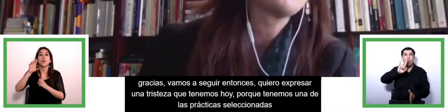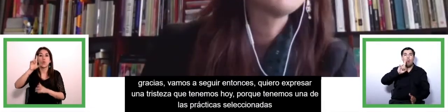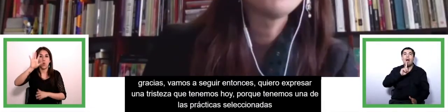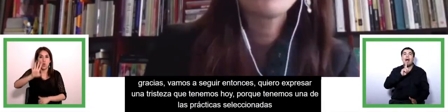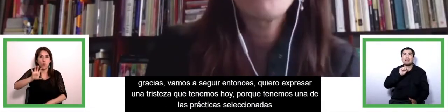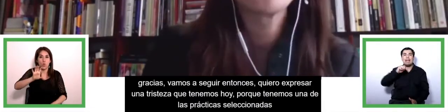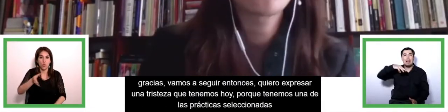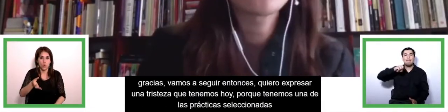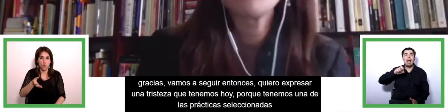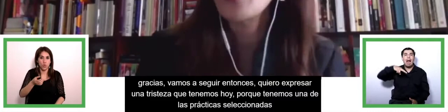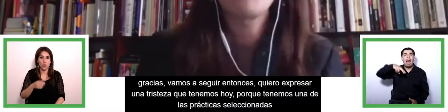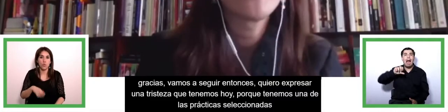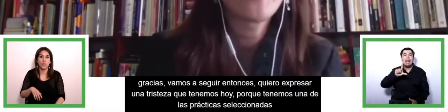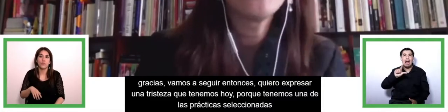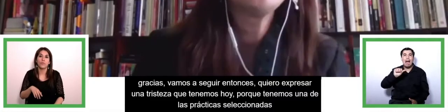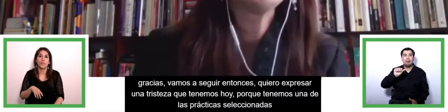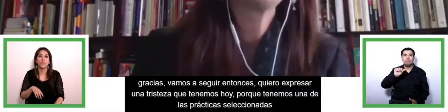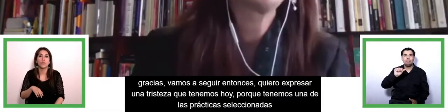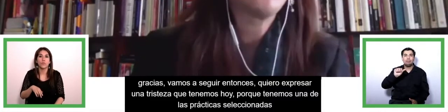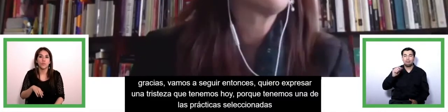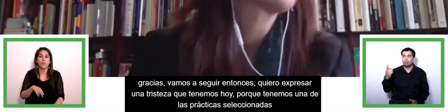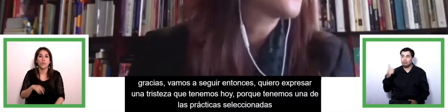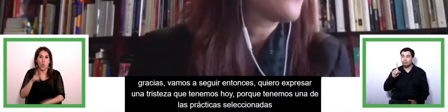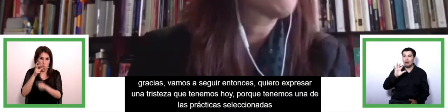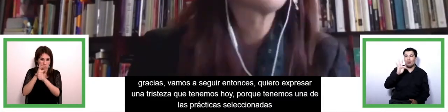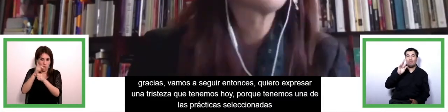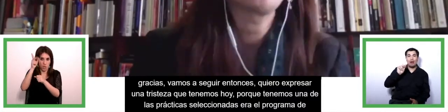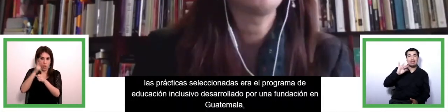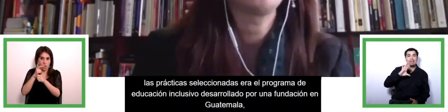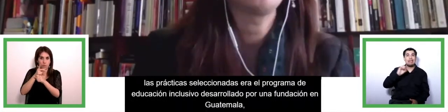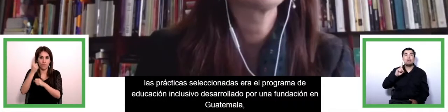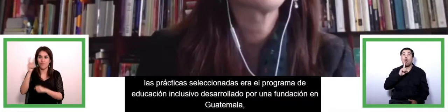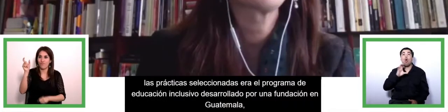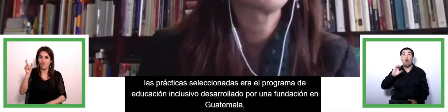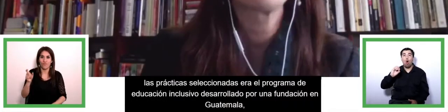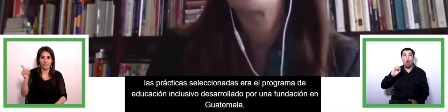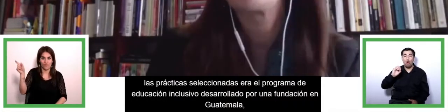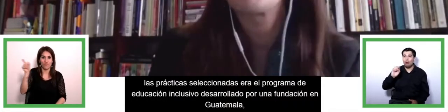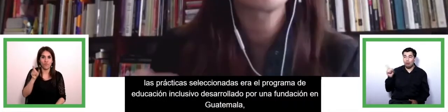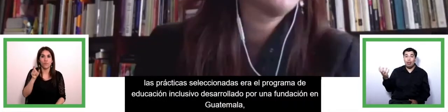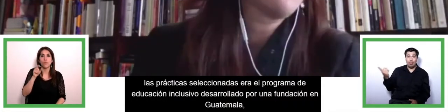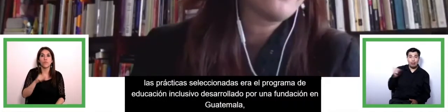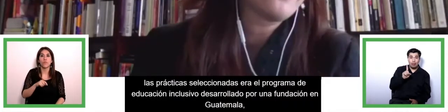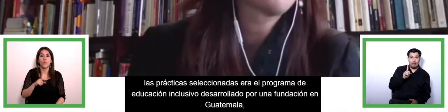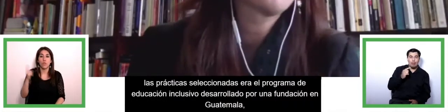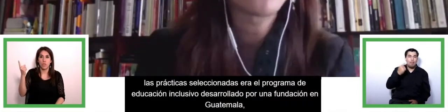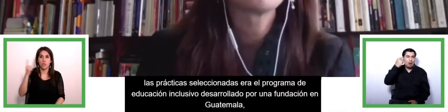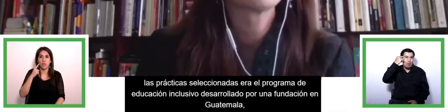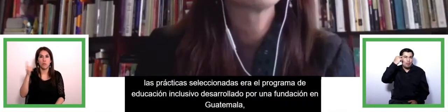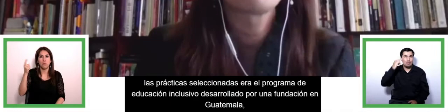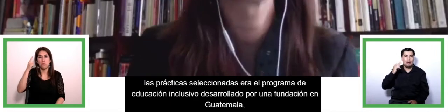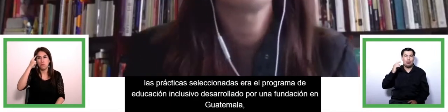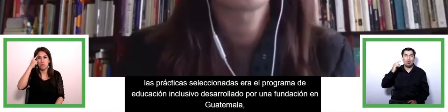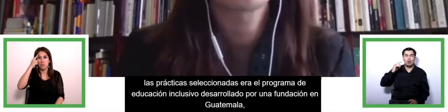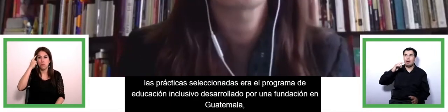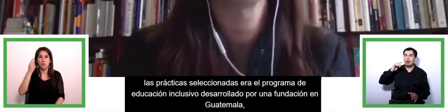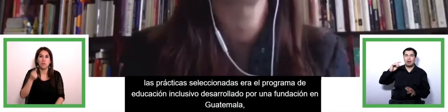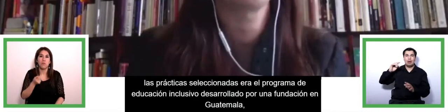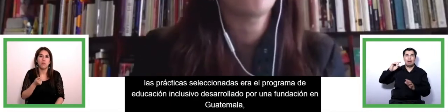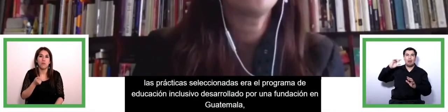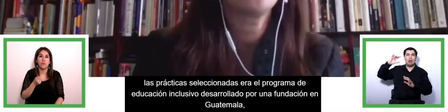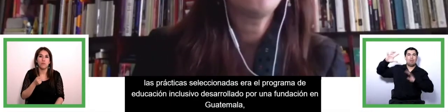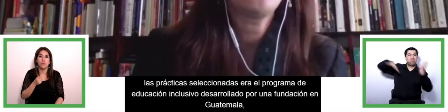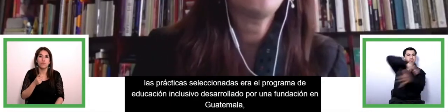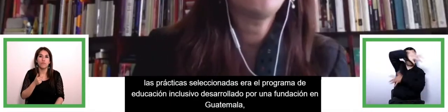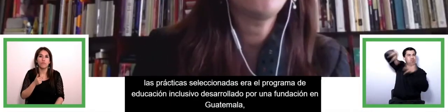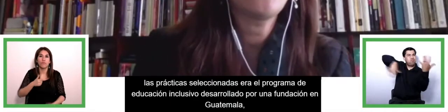Sojuel nos iba a acompañar, lastimosamente creemos que por todo el problema climático con el huracán no fue posible que se